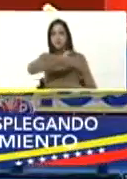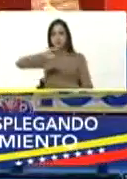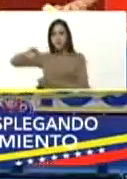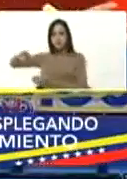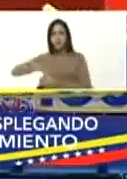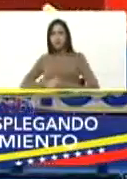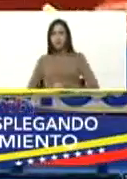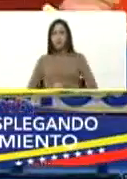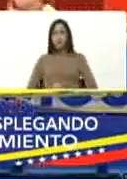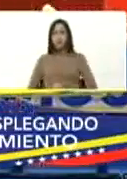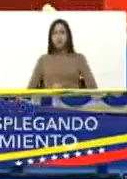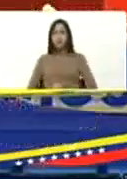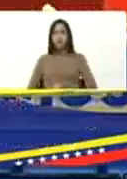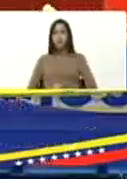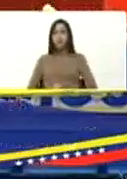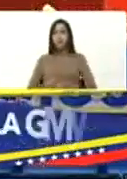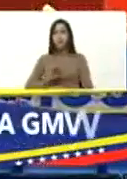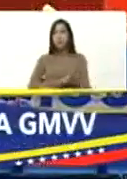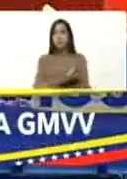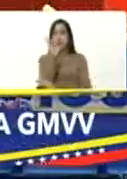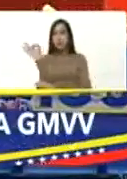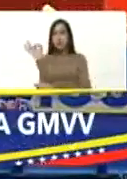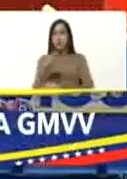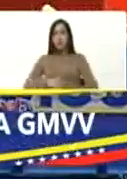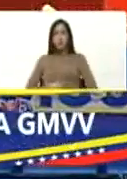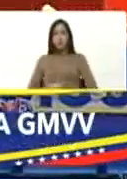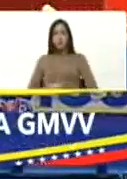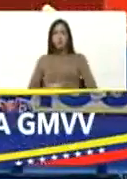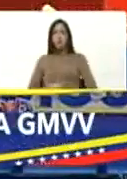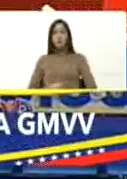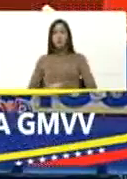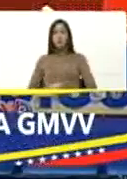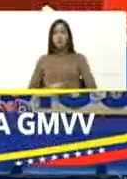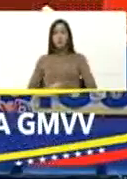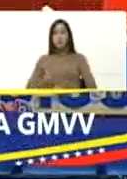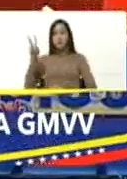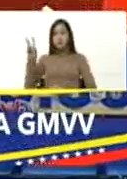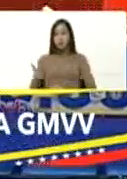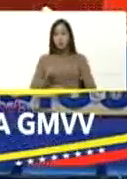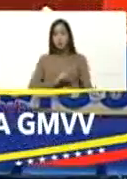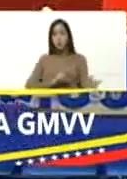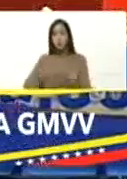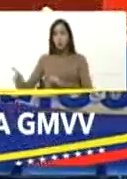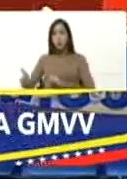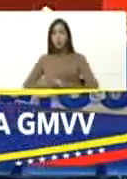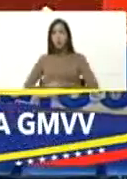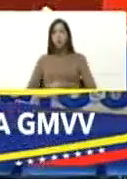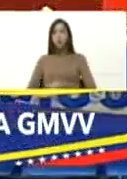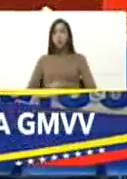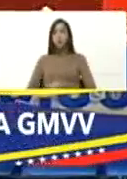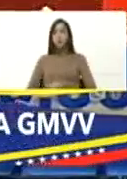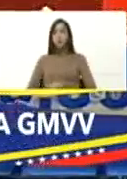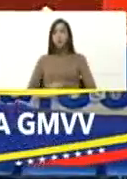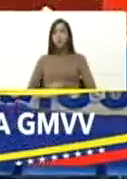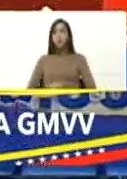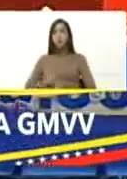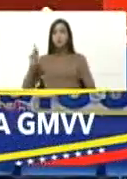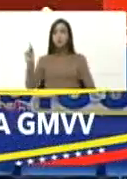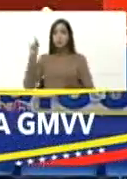la Victoria a Barquisimeto. De Barquisimeto nos vamos por aquí caminandito, a la Puerta del